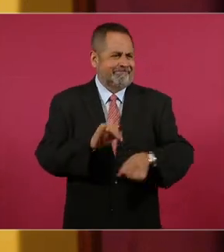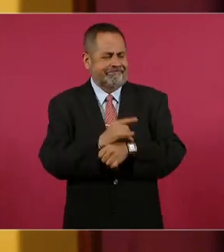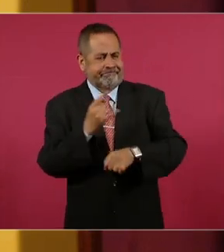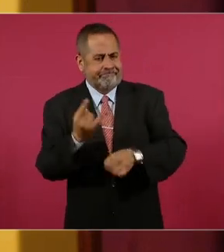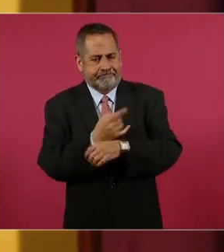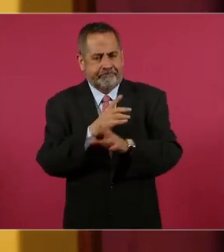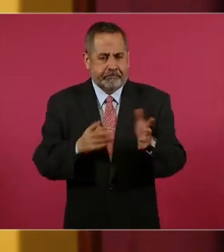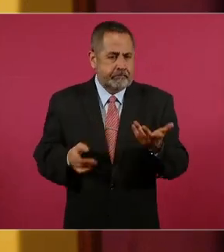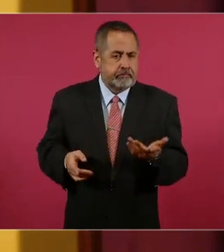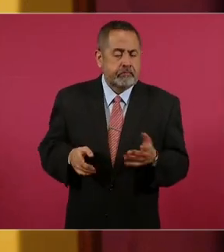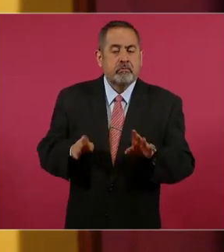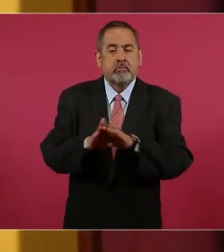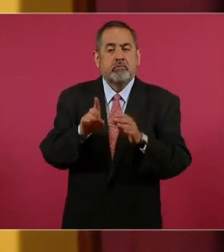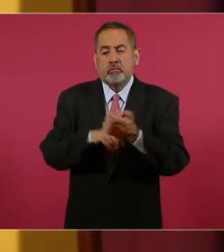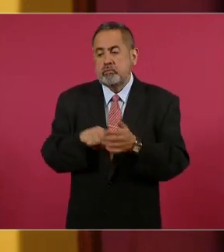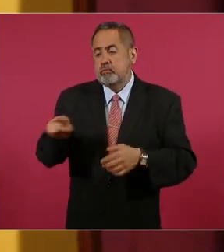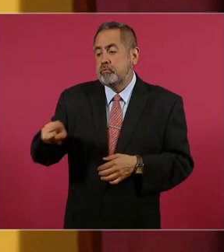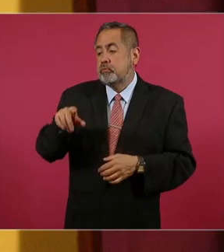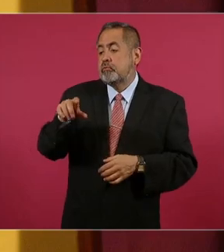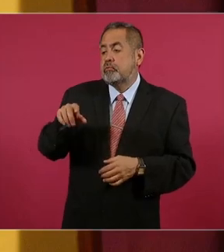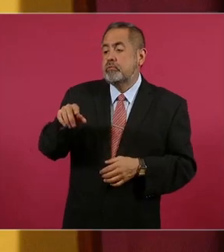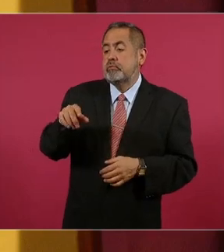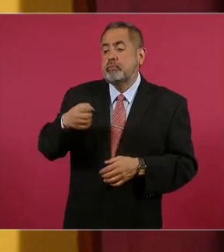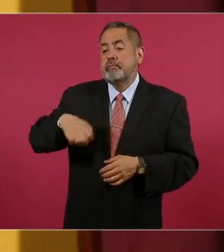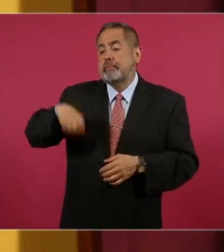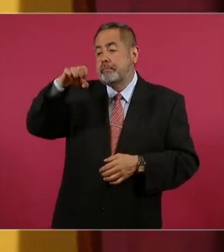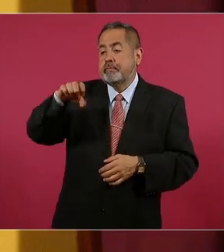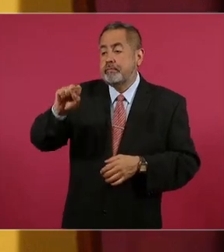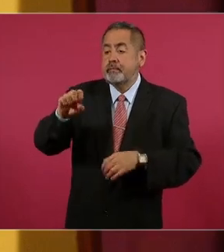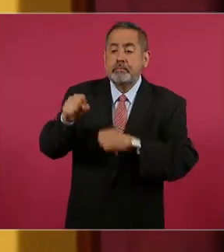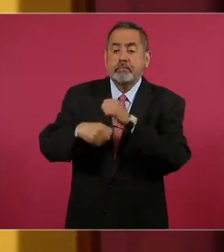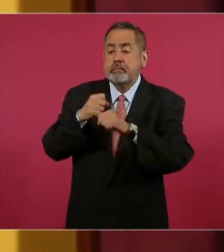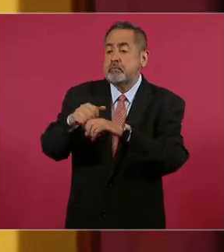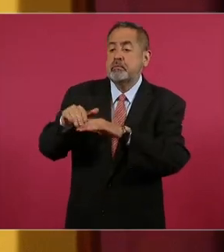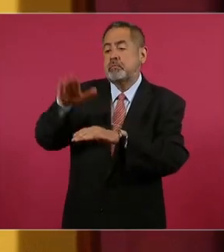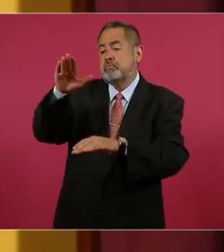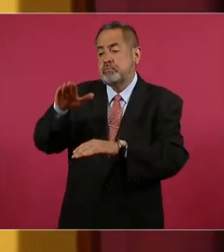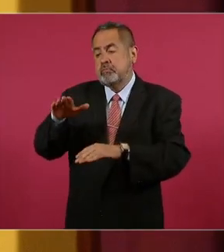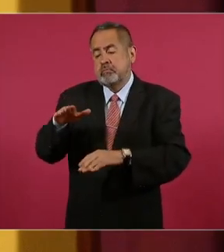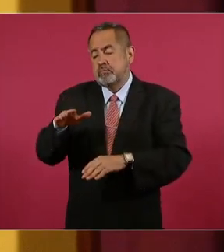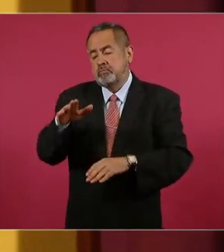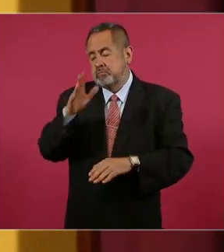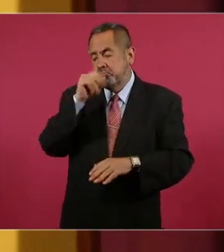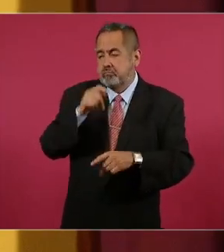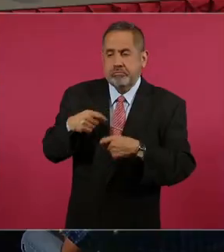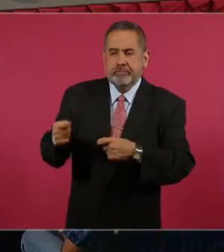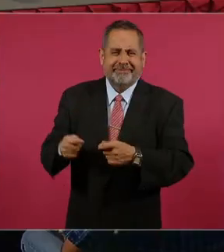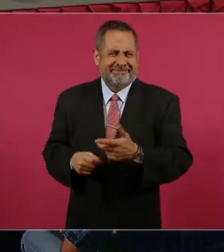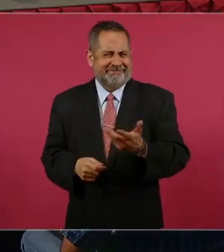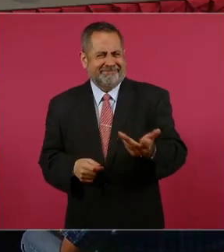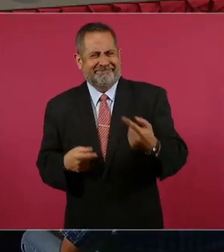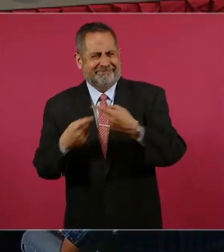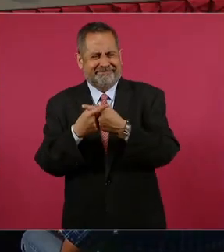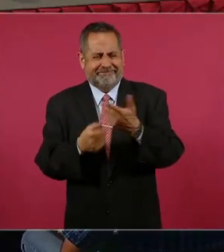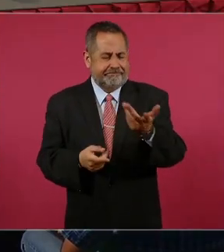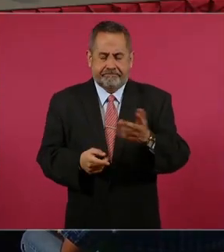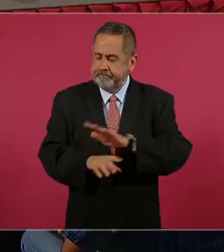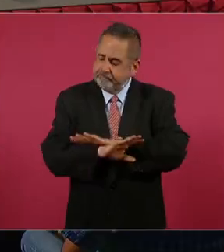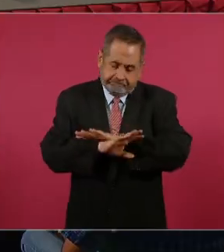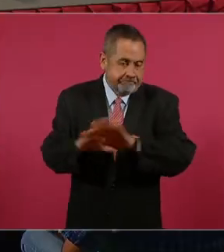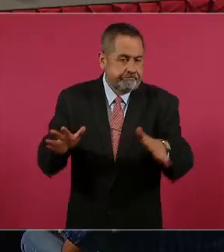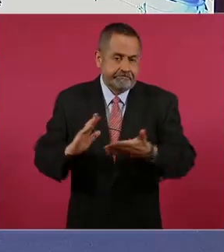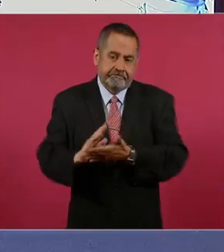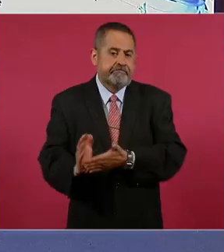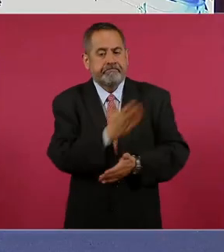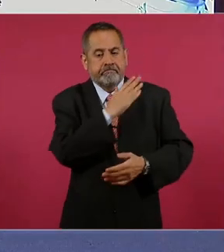precondiciones o tengas menos de 60 años, donde está el 75 por ciento de los casos. Hoy el intervencionismo